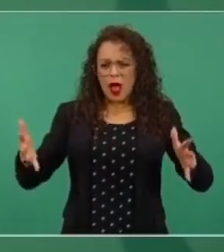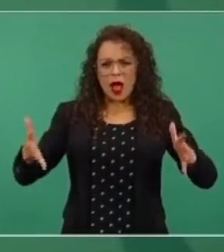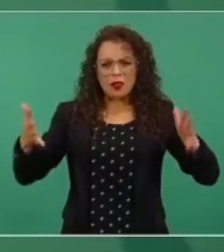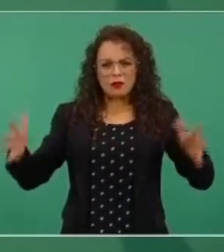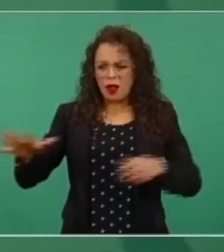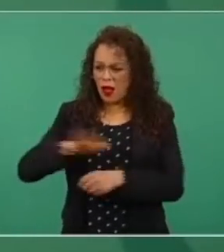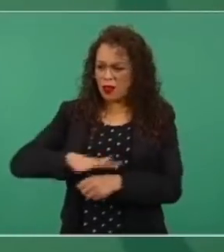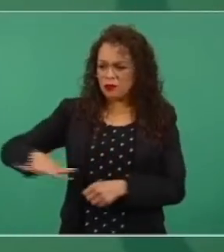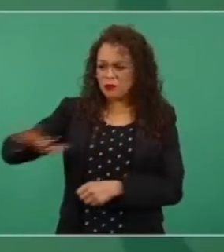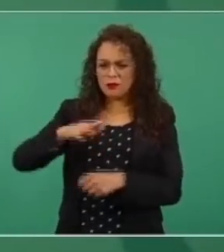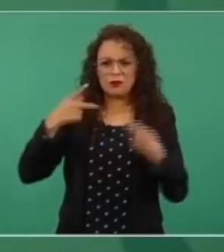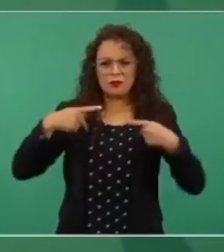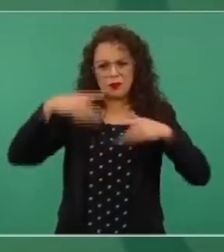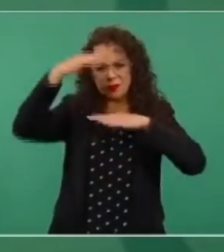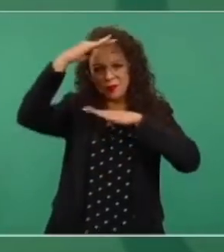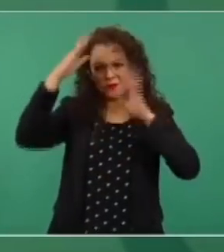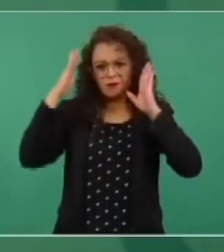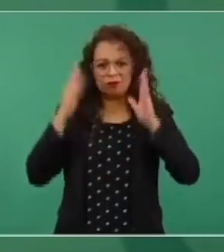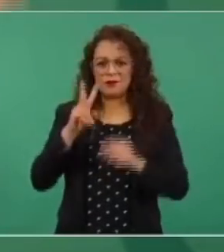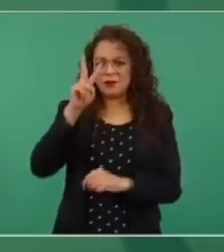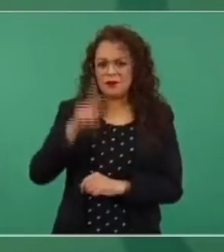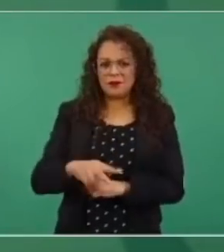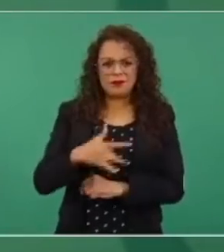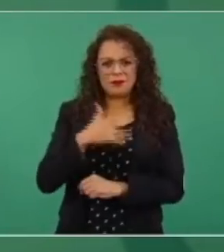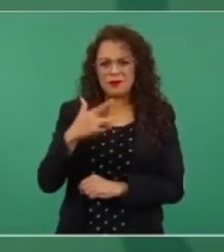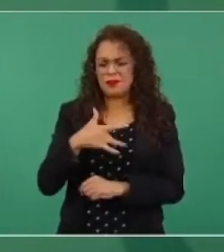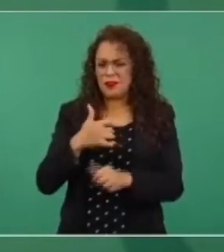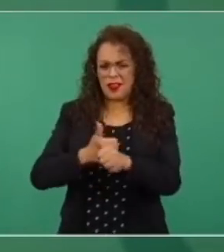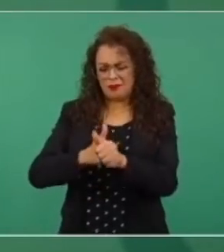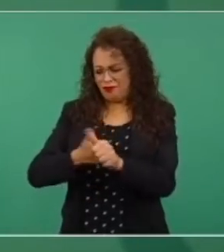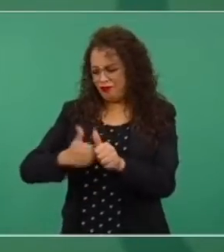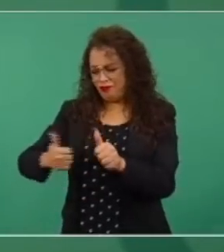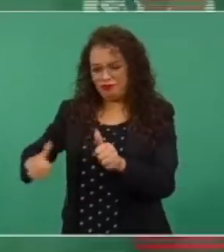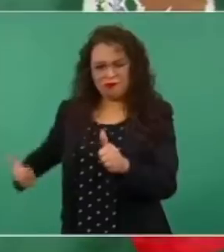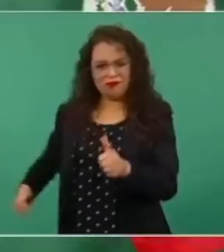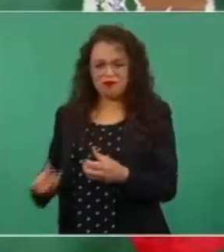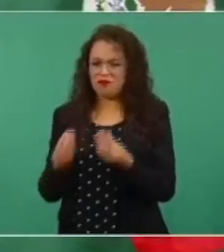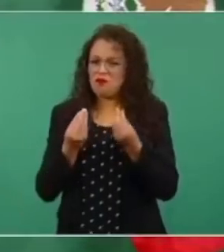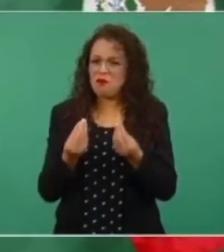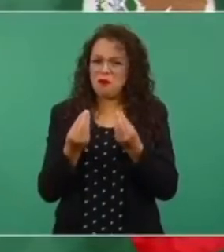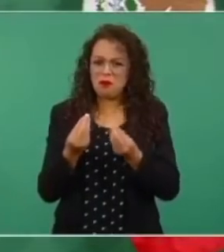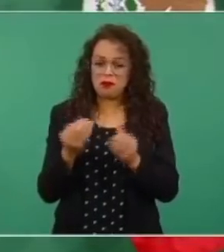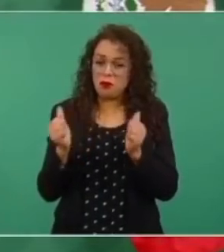y cada vez hay más atraso. O sea, lo digo con todo respeto, ¿no?